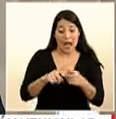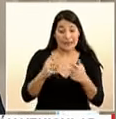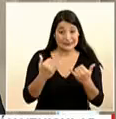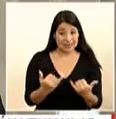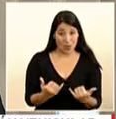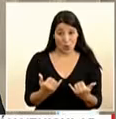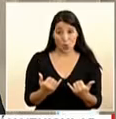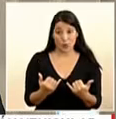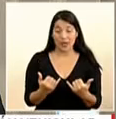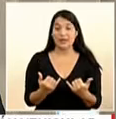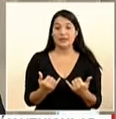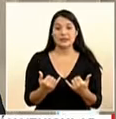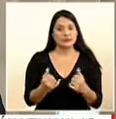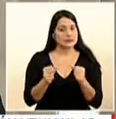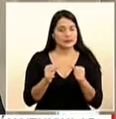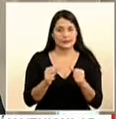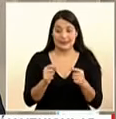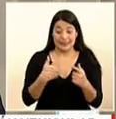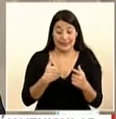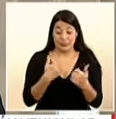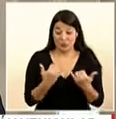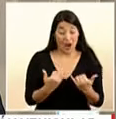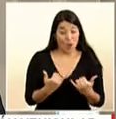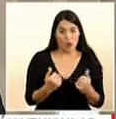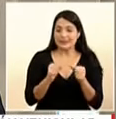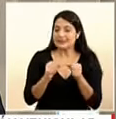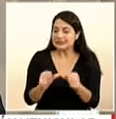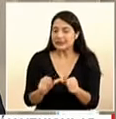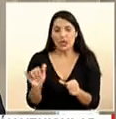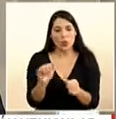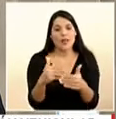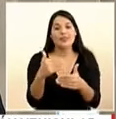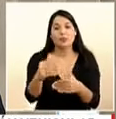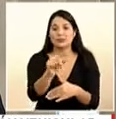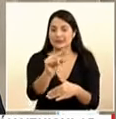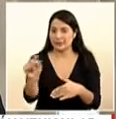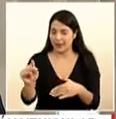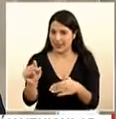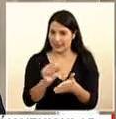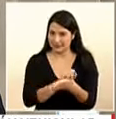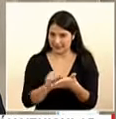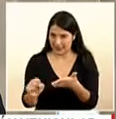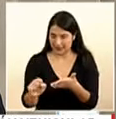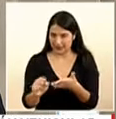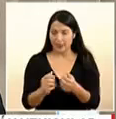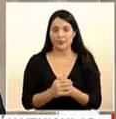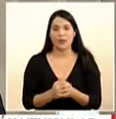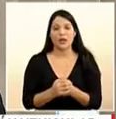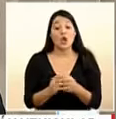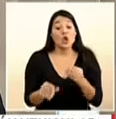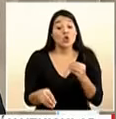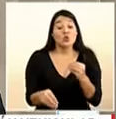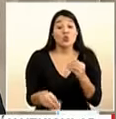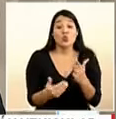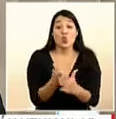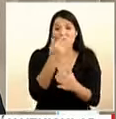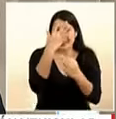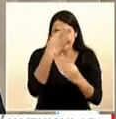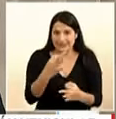nosotros hasta que logremos determinar que hemos alcanzado un pico ya consolidado en la curva